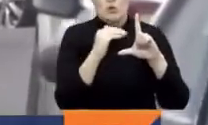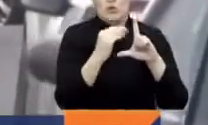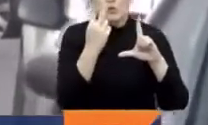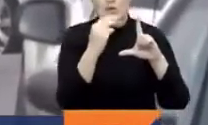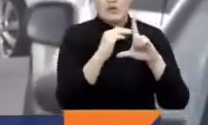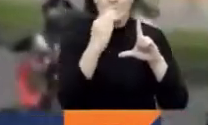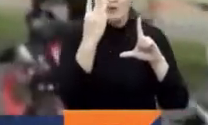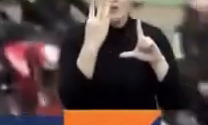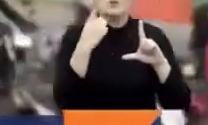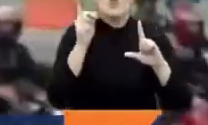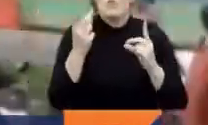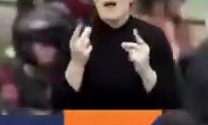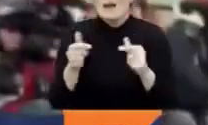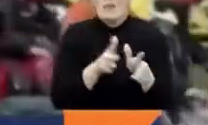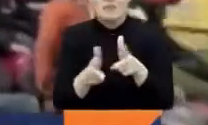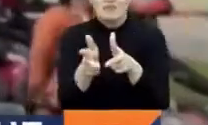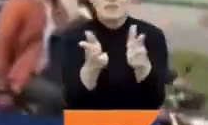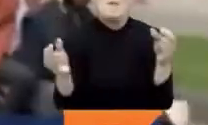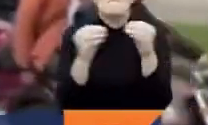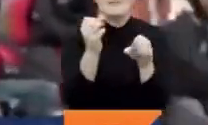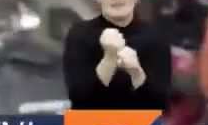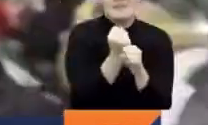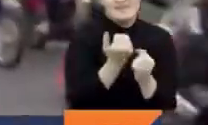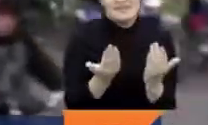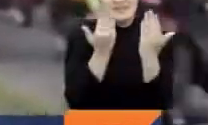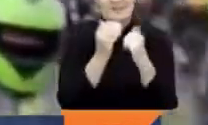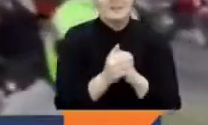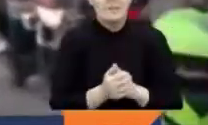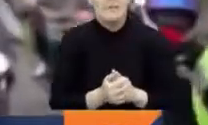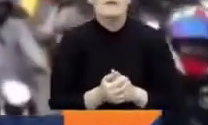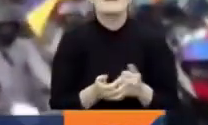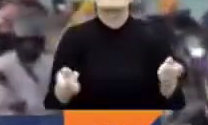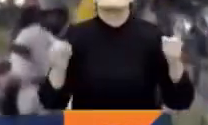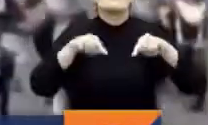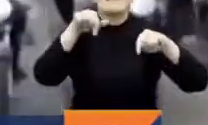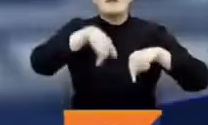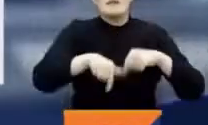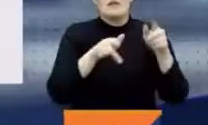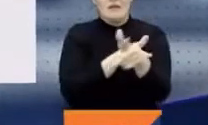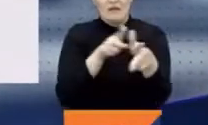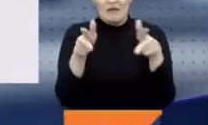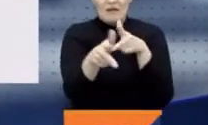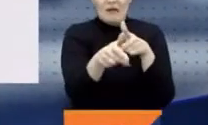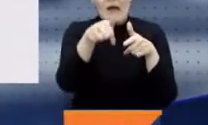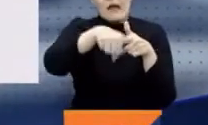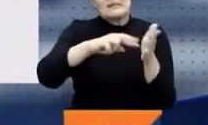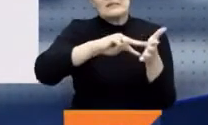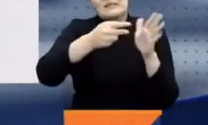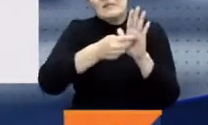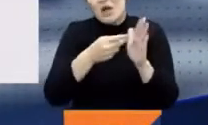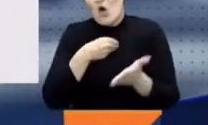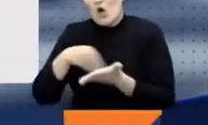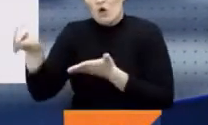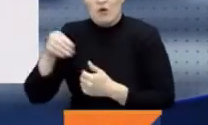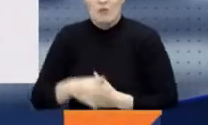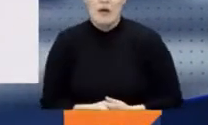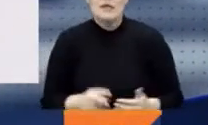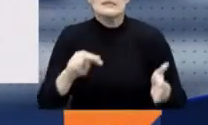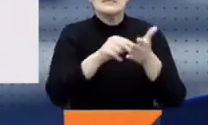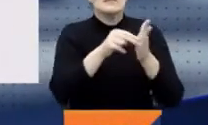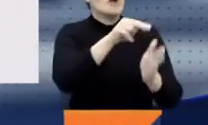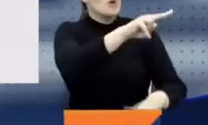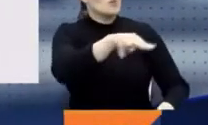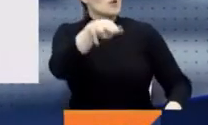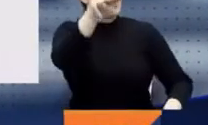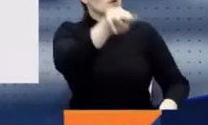rápido y empleo. El pico y placa para vehículos particulares en Bogotá también impulsó la venta de motos. Todo el mundo cree que prohibir la